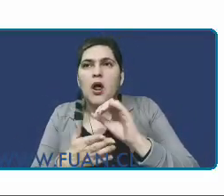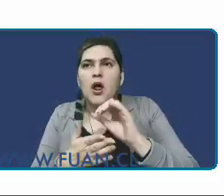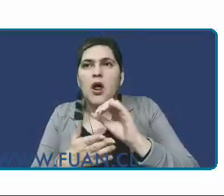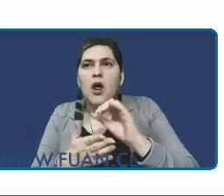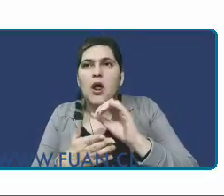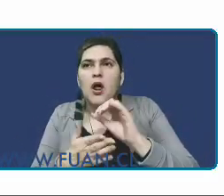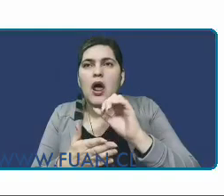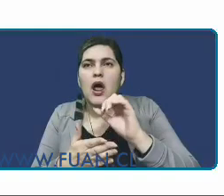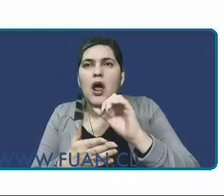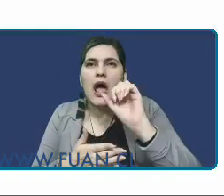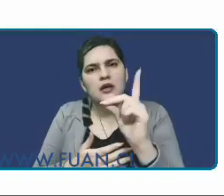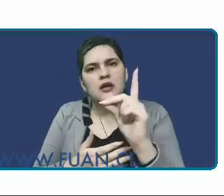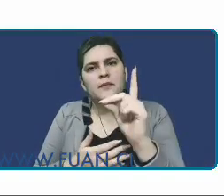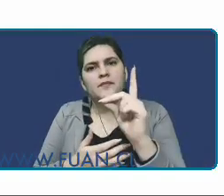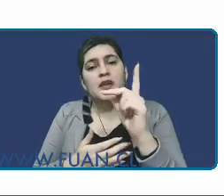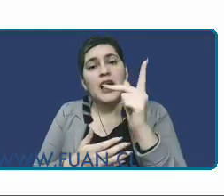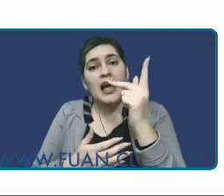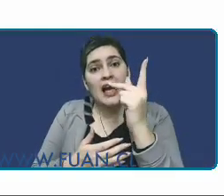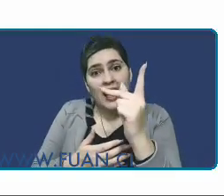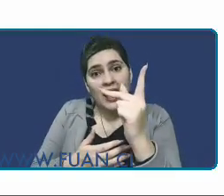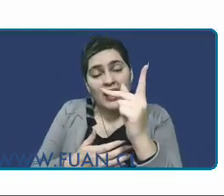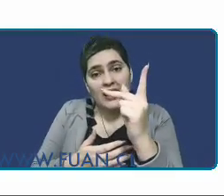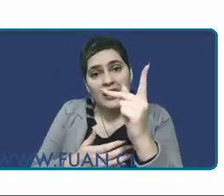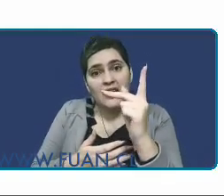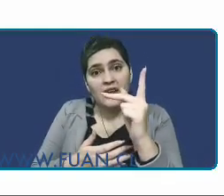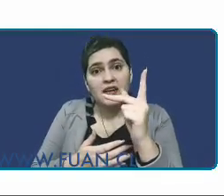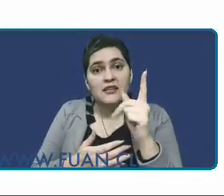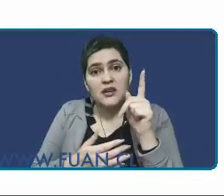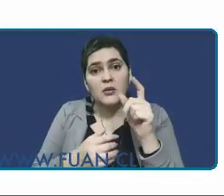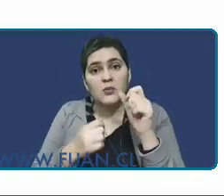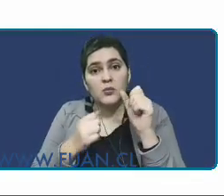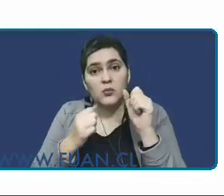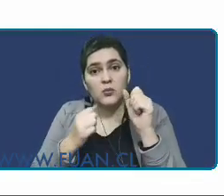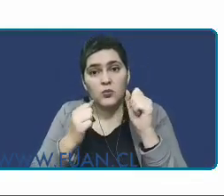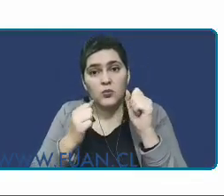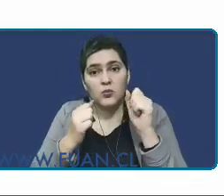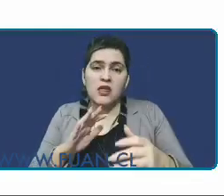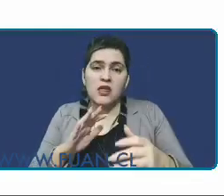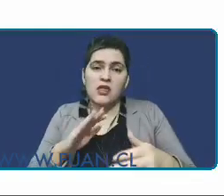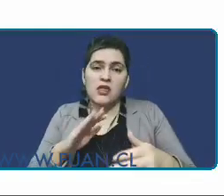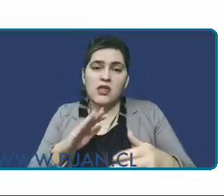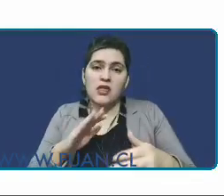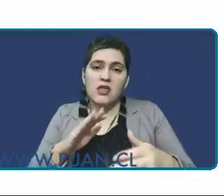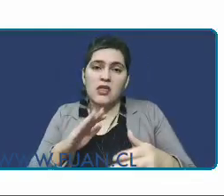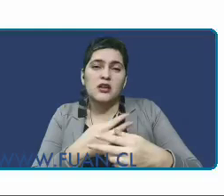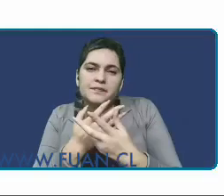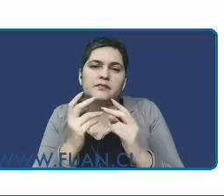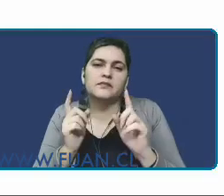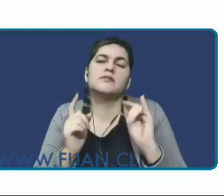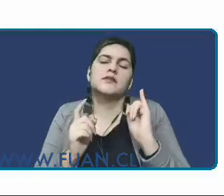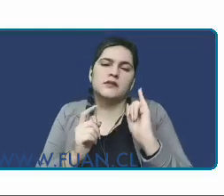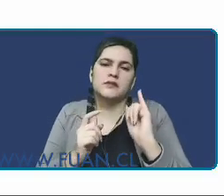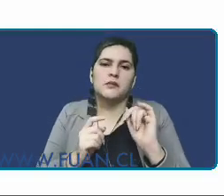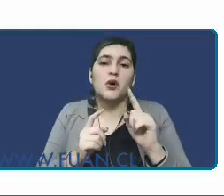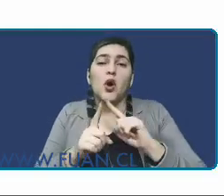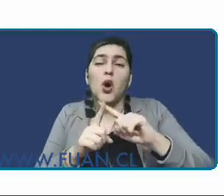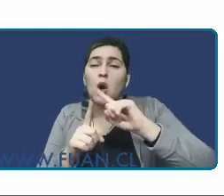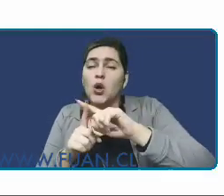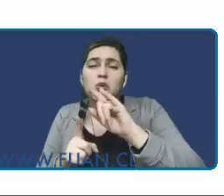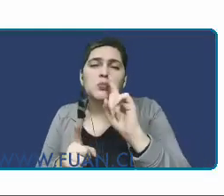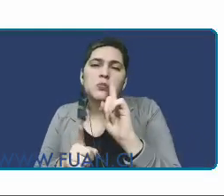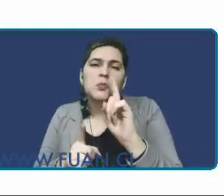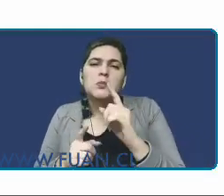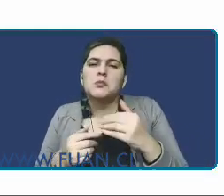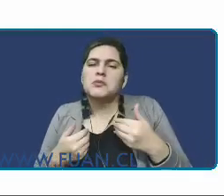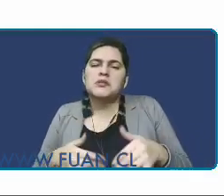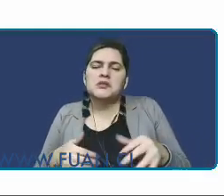la vitamina K, sí pueden provocar toxicidad. Las otras vitaminas en general no hay riesgo porque se van eliminando en la orina,